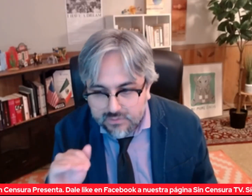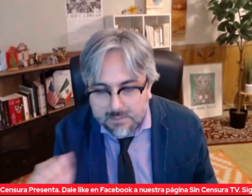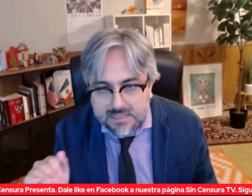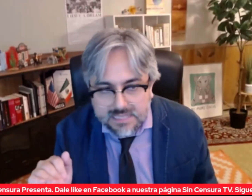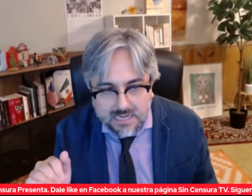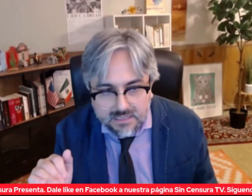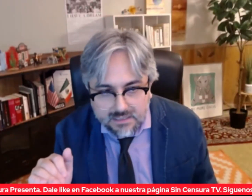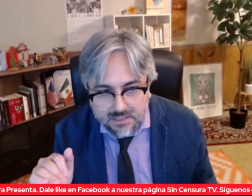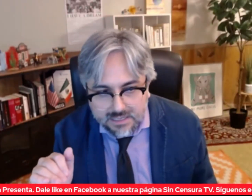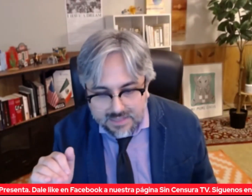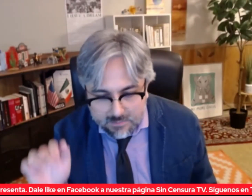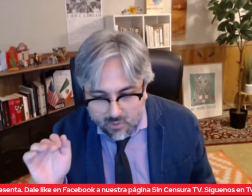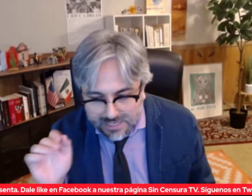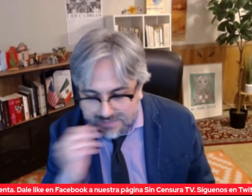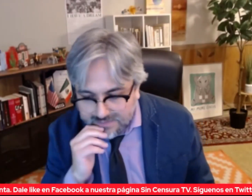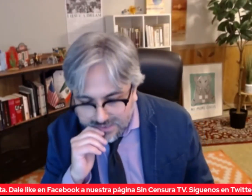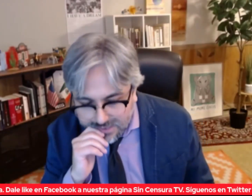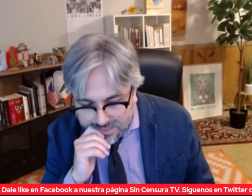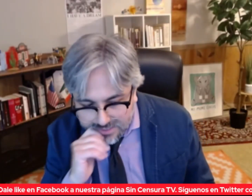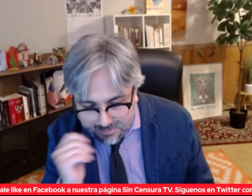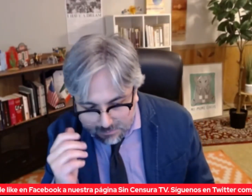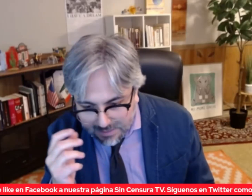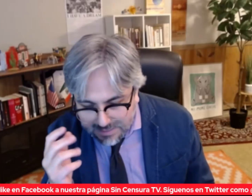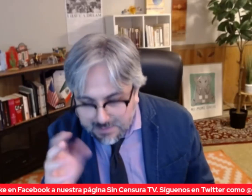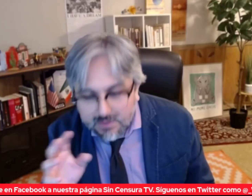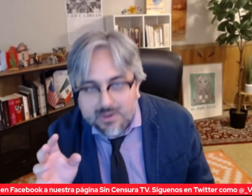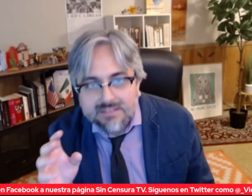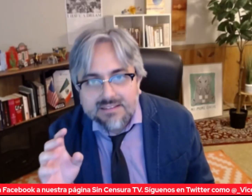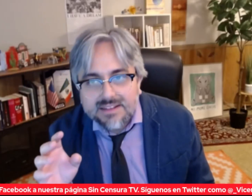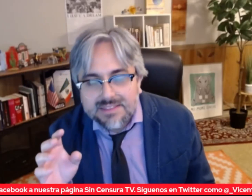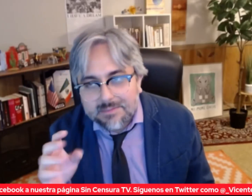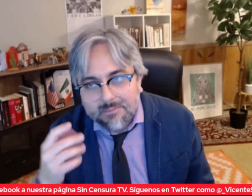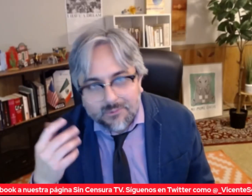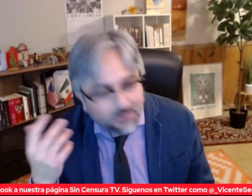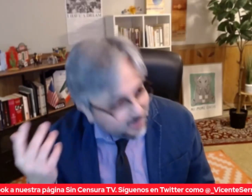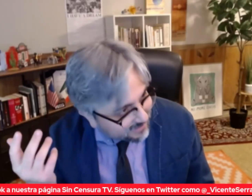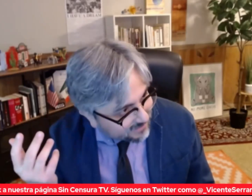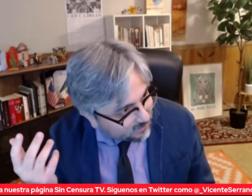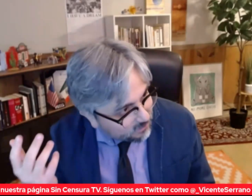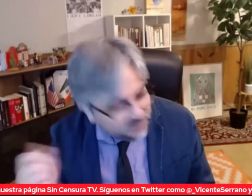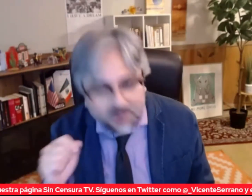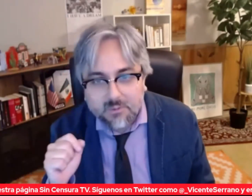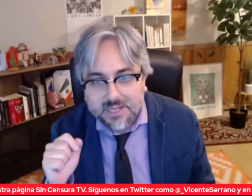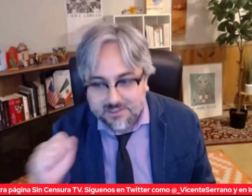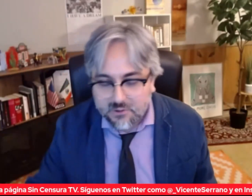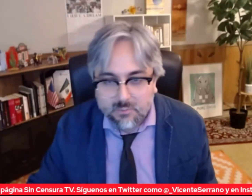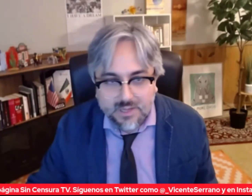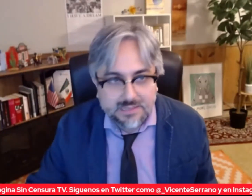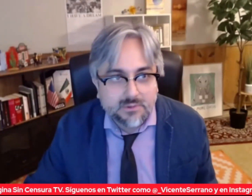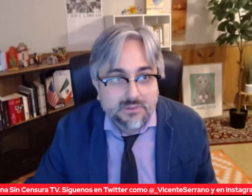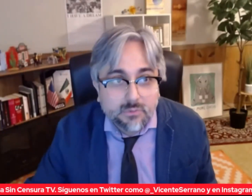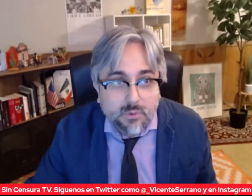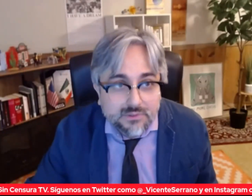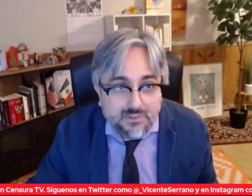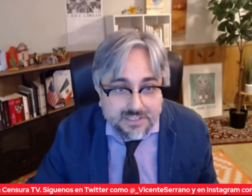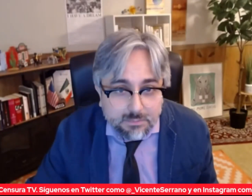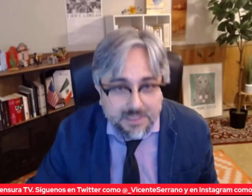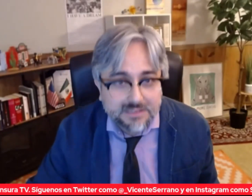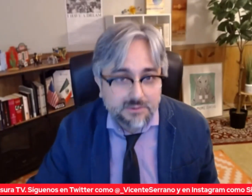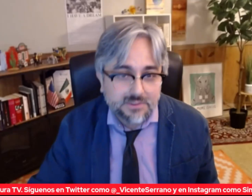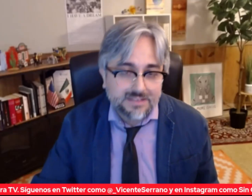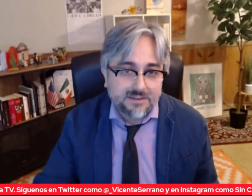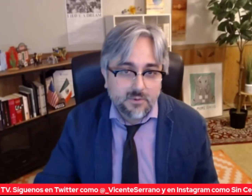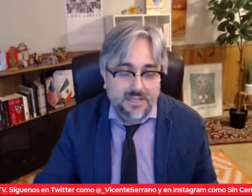una situación que es fundamental en la democracia. Han habido una serie de posturas en los medios de